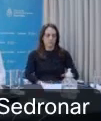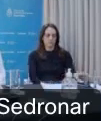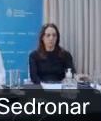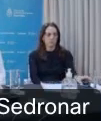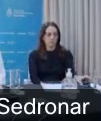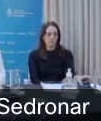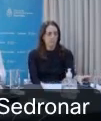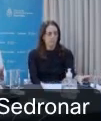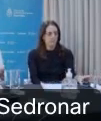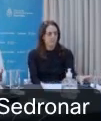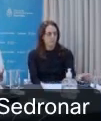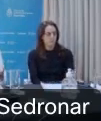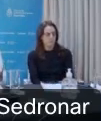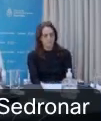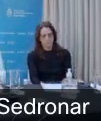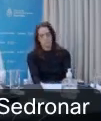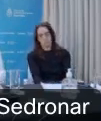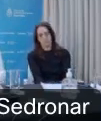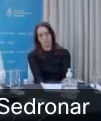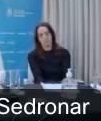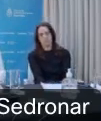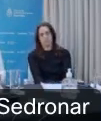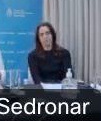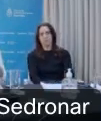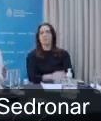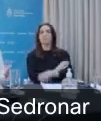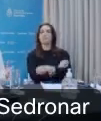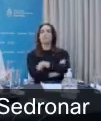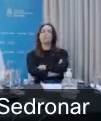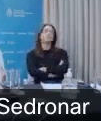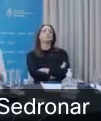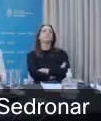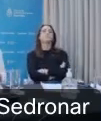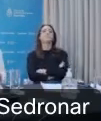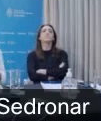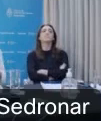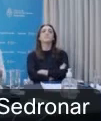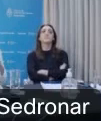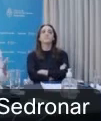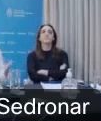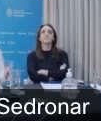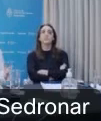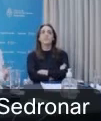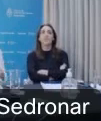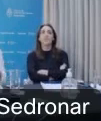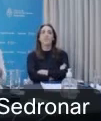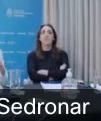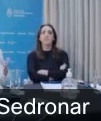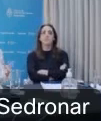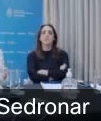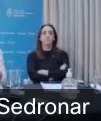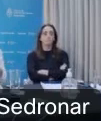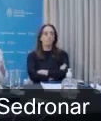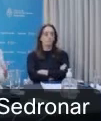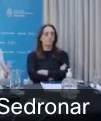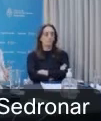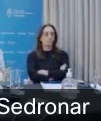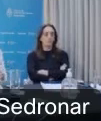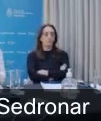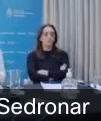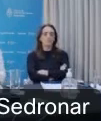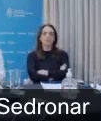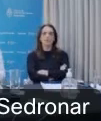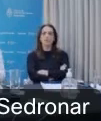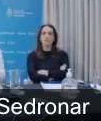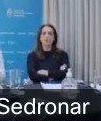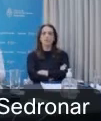¿no? Lo que más consumen son los jóvenes, y sobre todo un tipo de joven, ¿no? Hay un estereotipo de joven consumidor y